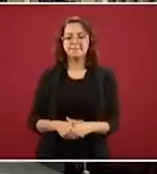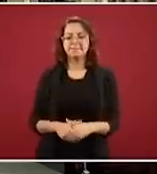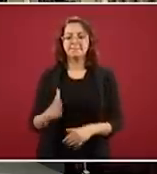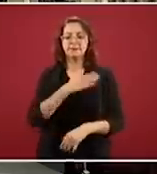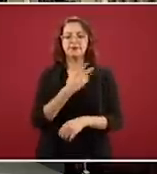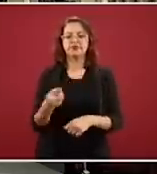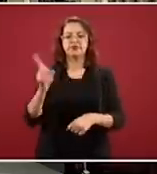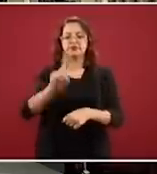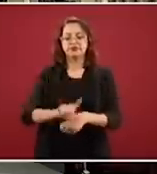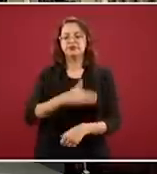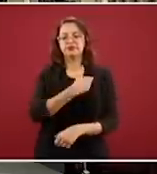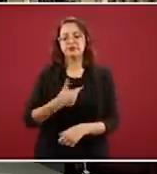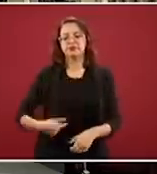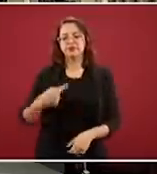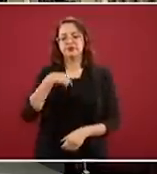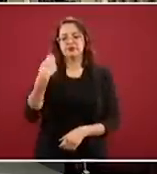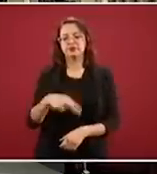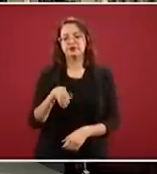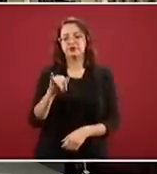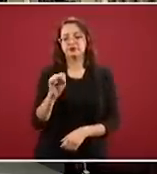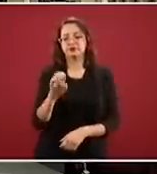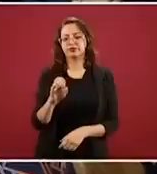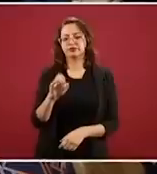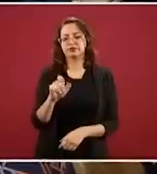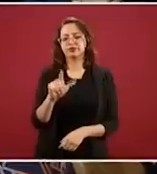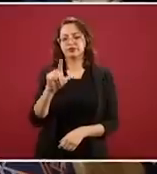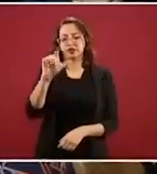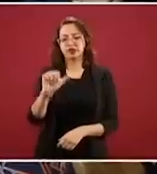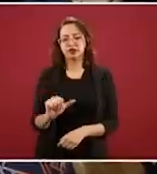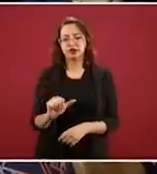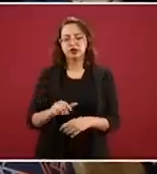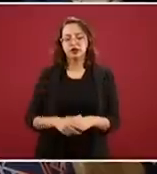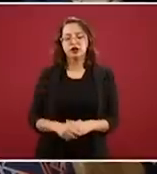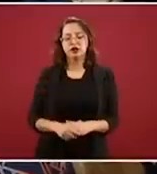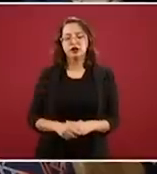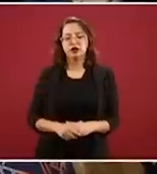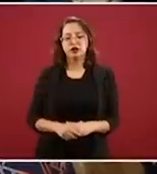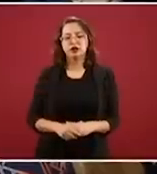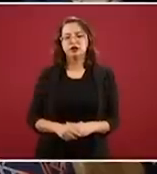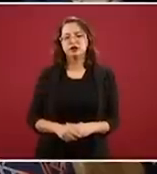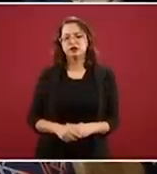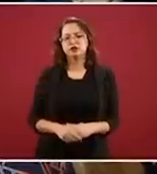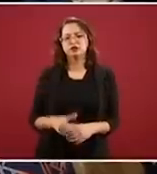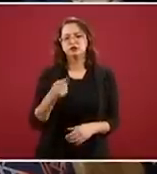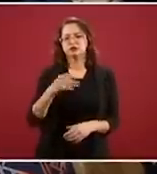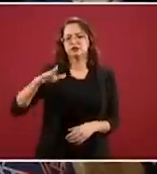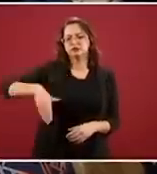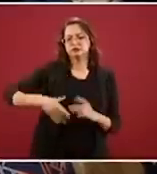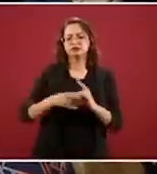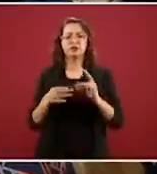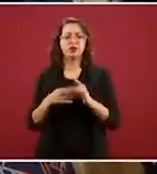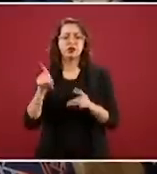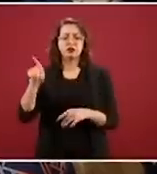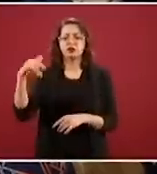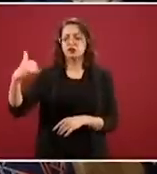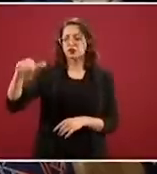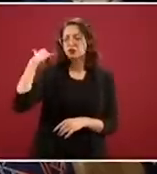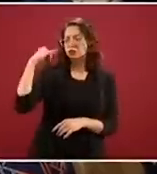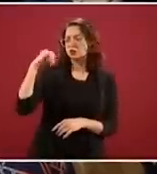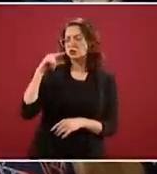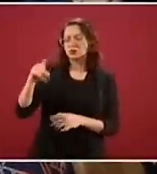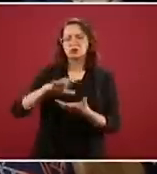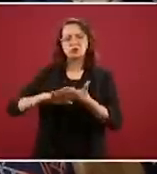Buenos días, señor presidente. Isabel Arvide. Usted acaba de hablar de lo que sucede en Yucatán, que es un fenómeno sin nada de